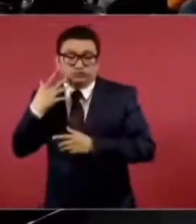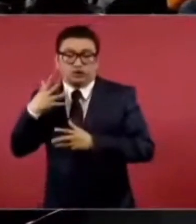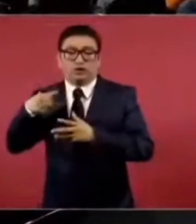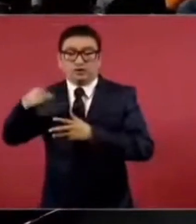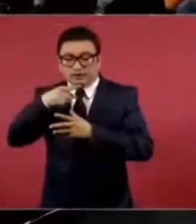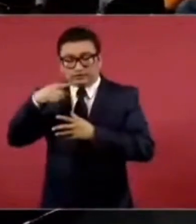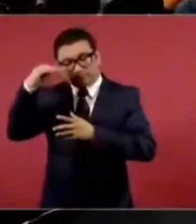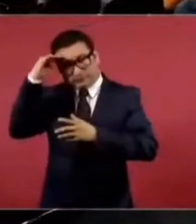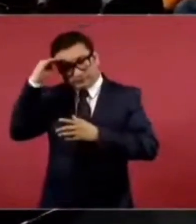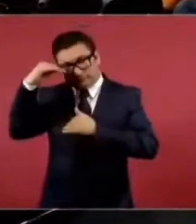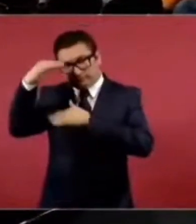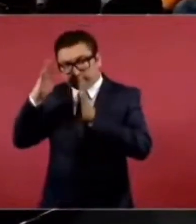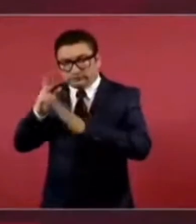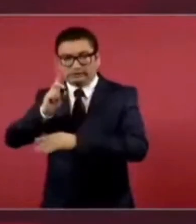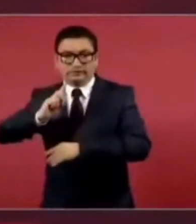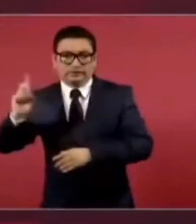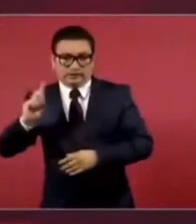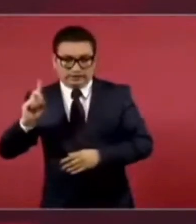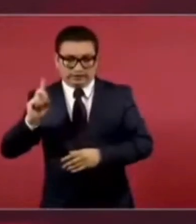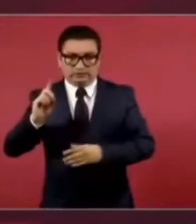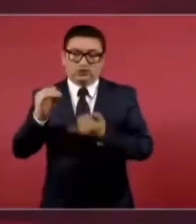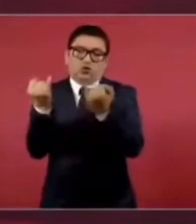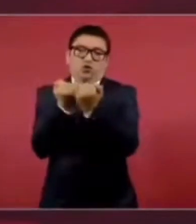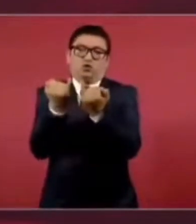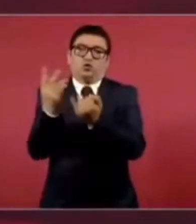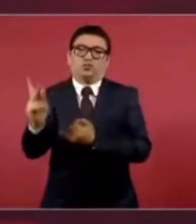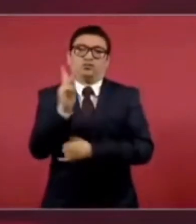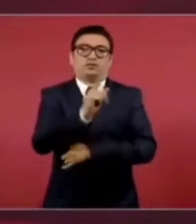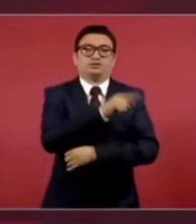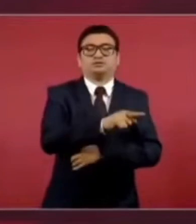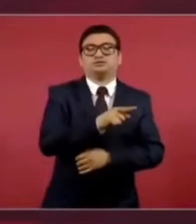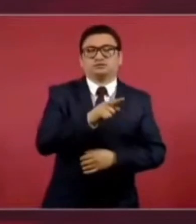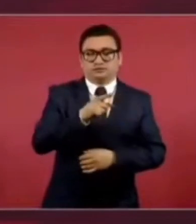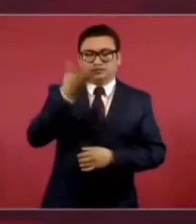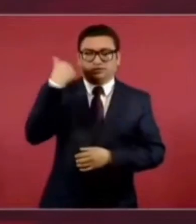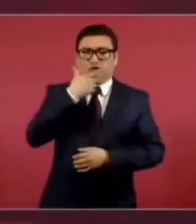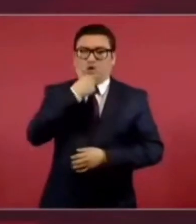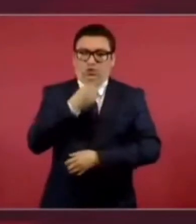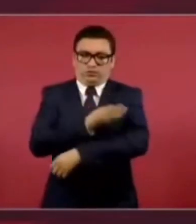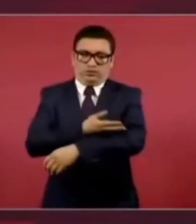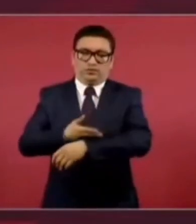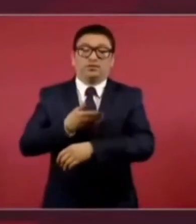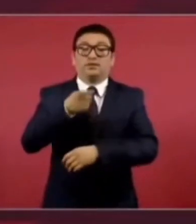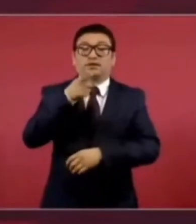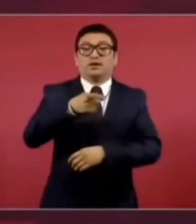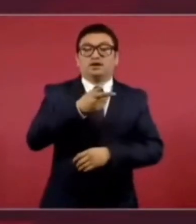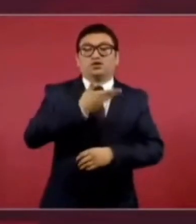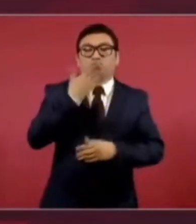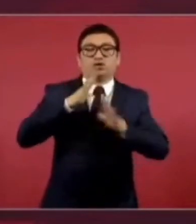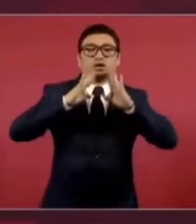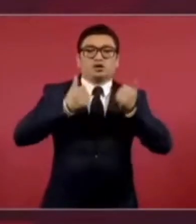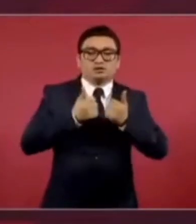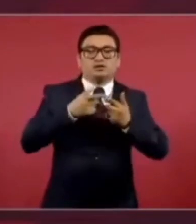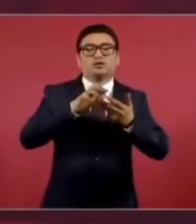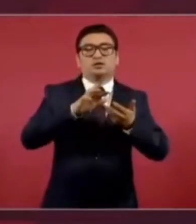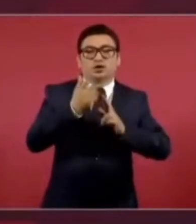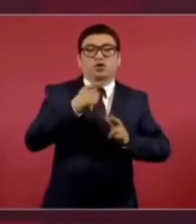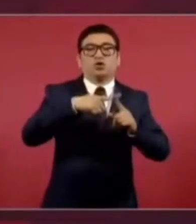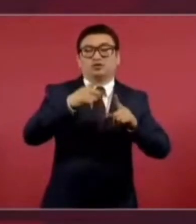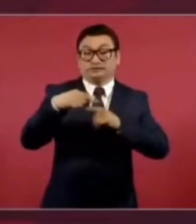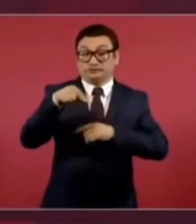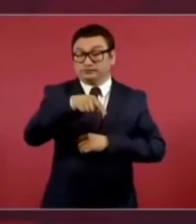Hubo el caso que hablábamos de Madero, de Hacendado, va revolucionario. Imagínense lo que